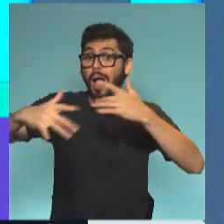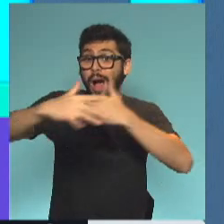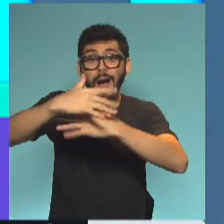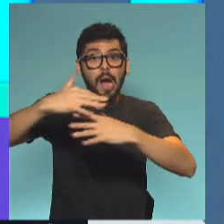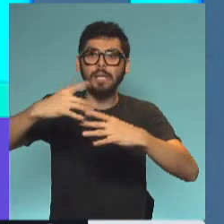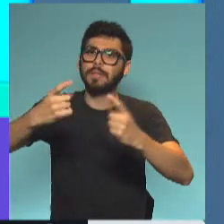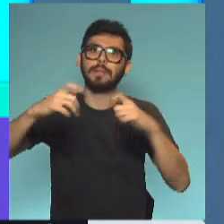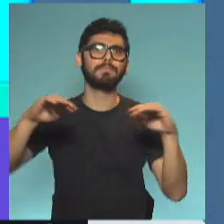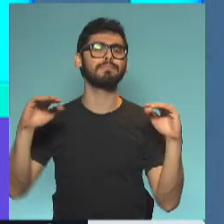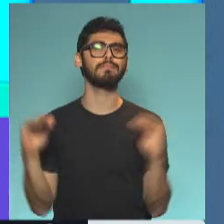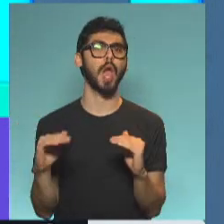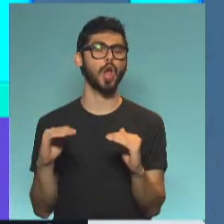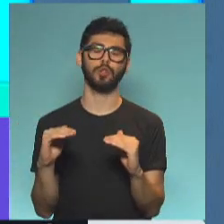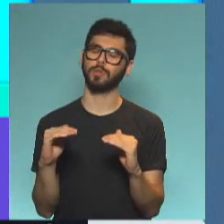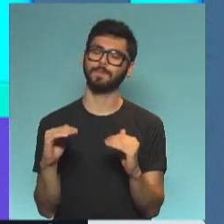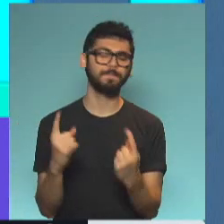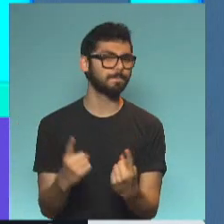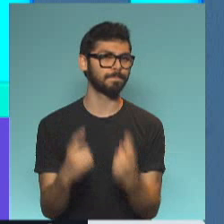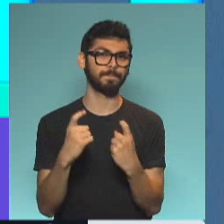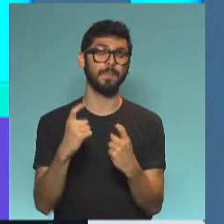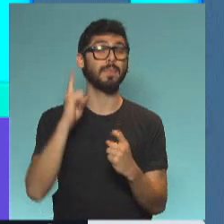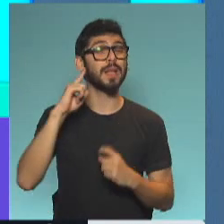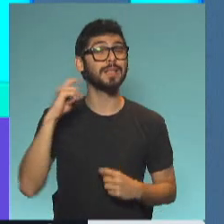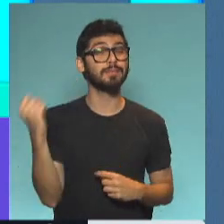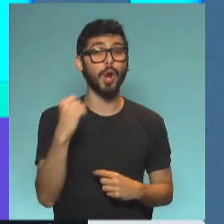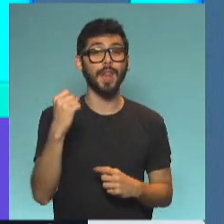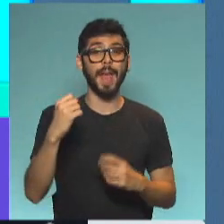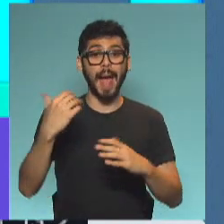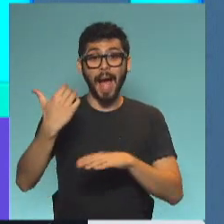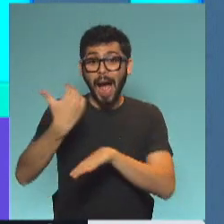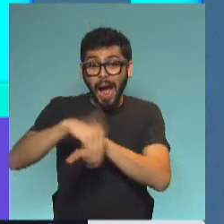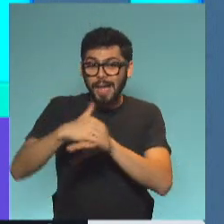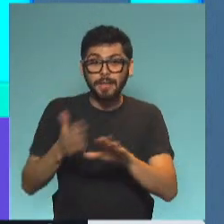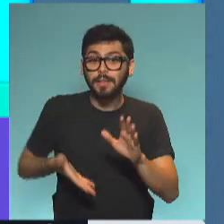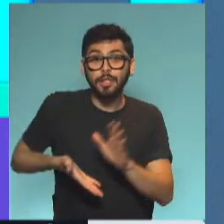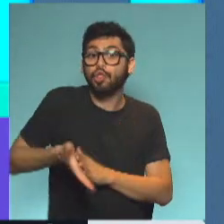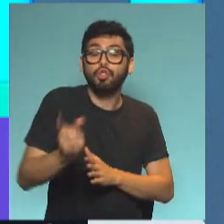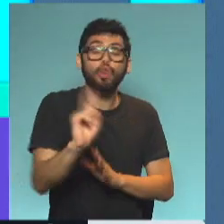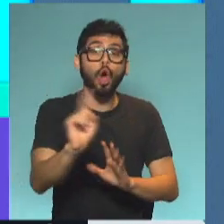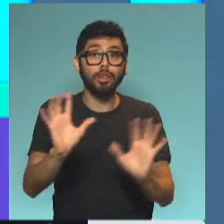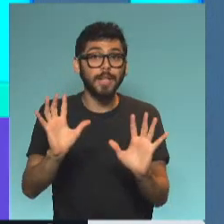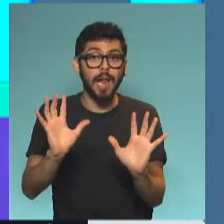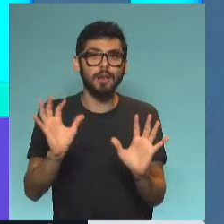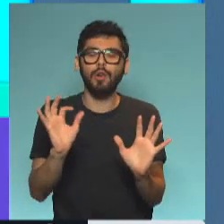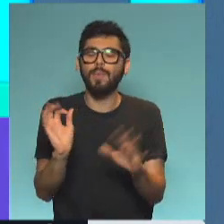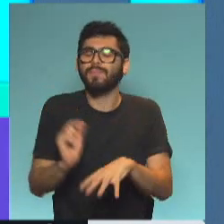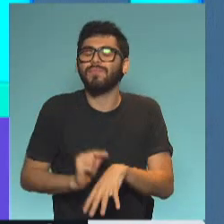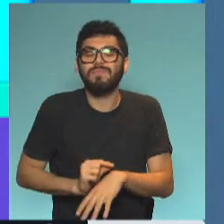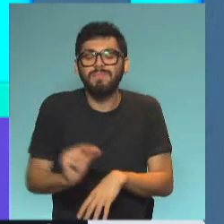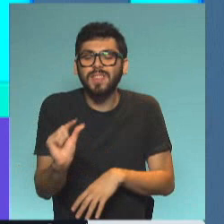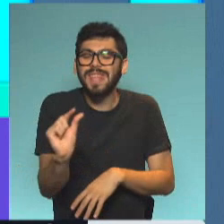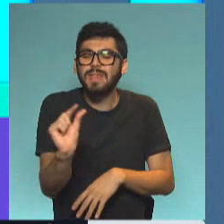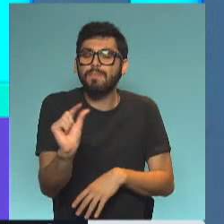importante tener en cuenta que necesitamos no salir a la calle o no compartir por un tiempo